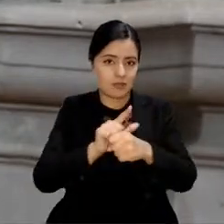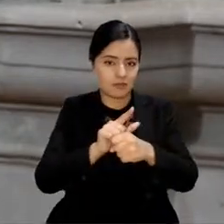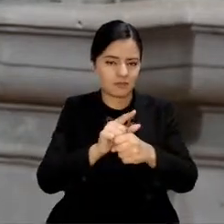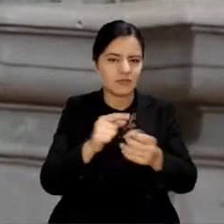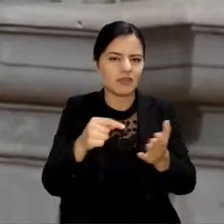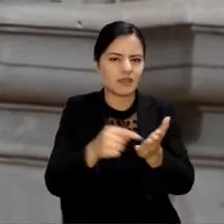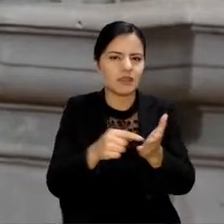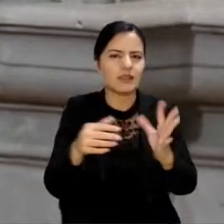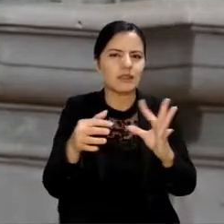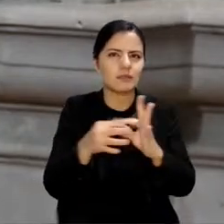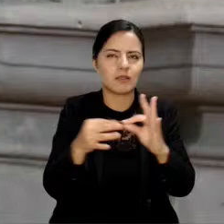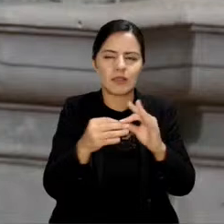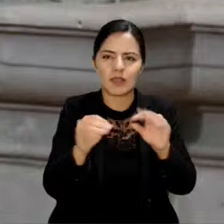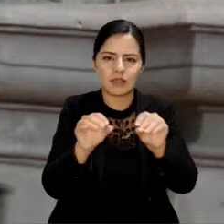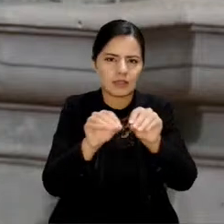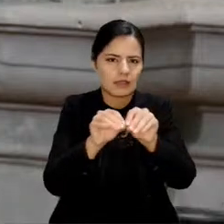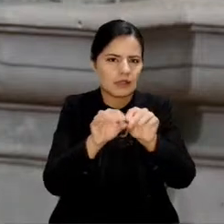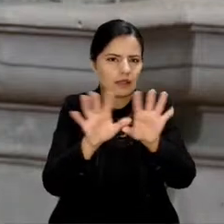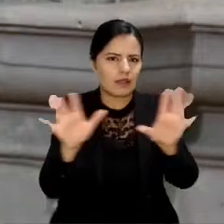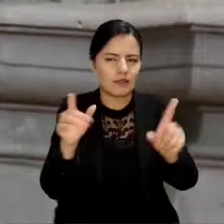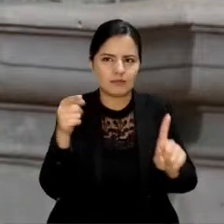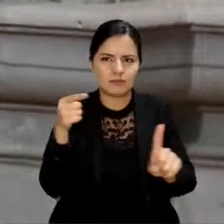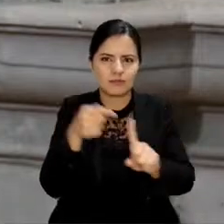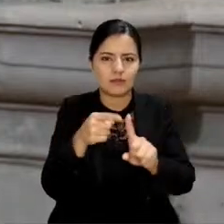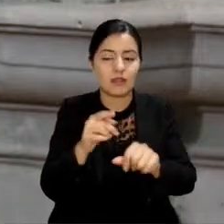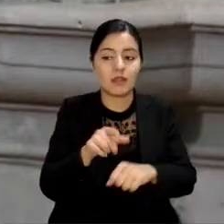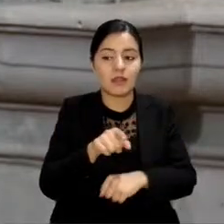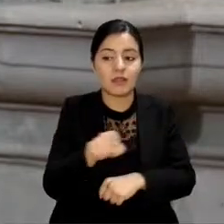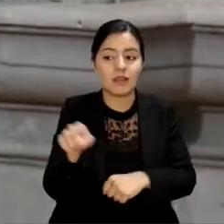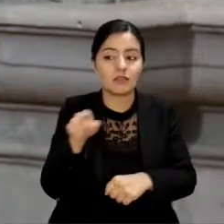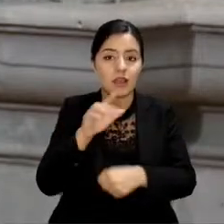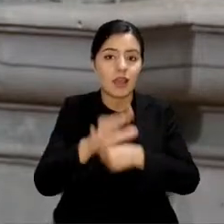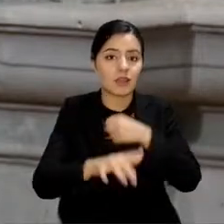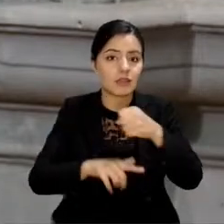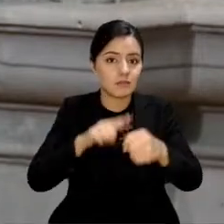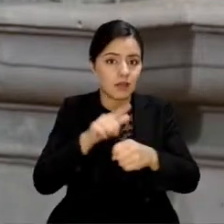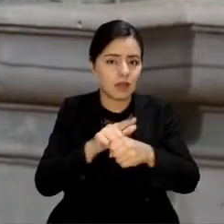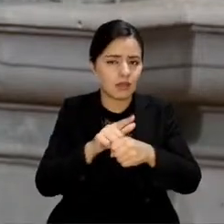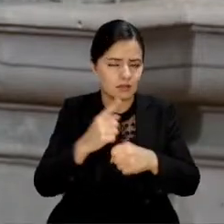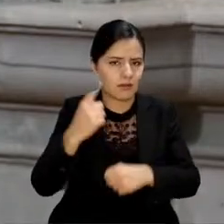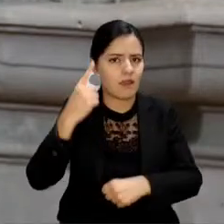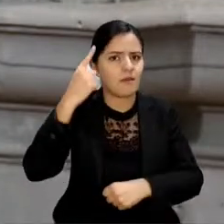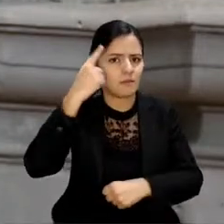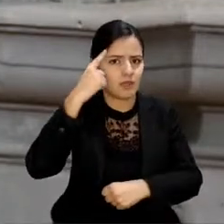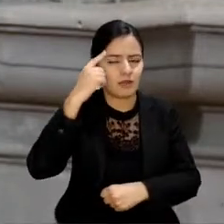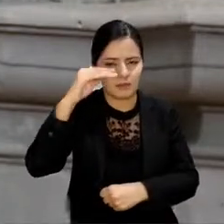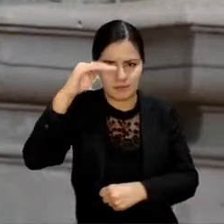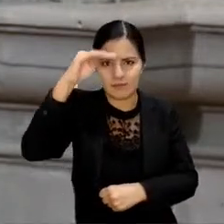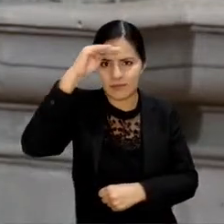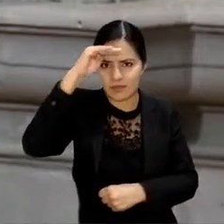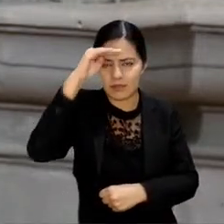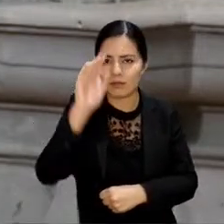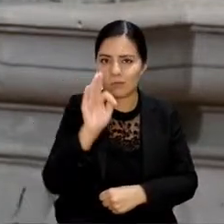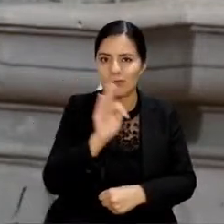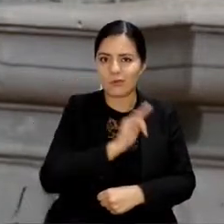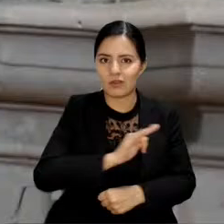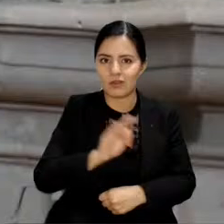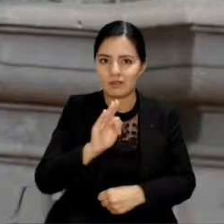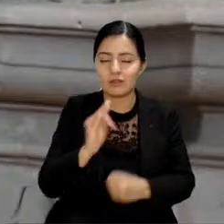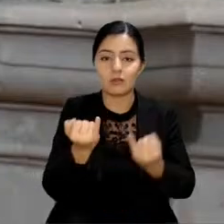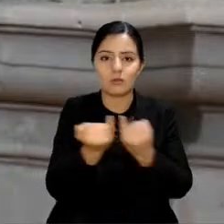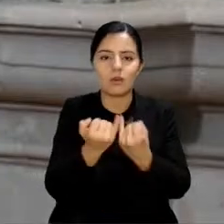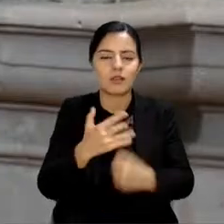Esta declaración establece de manera clara y contundente que los animales son seres conscientes y, por lo